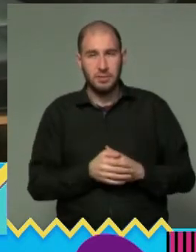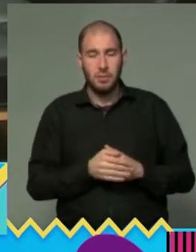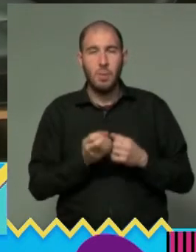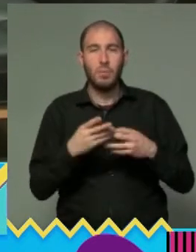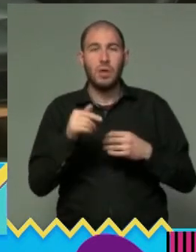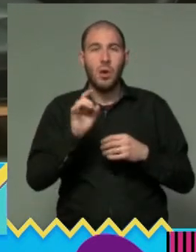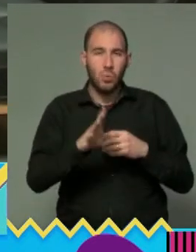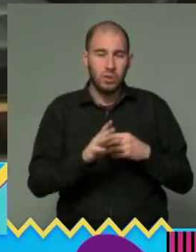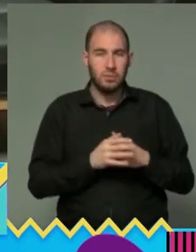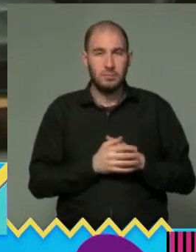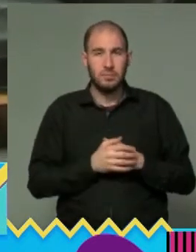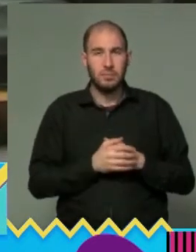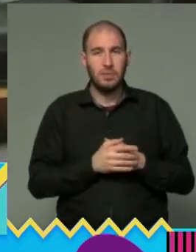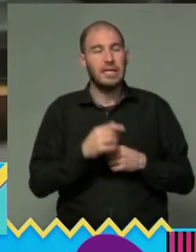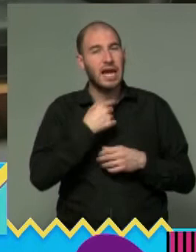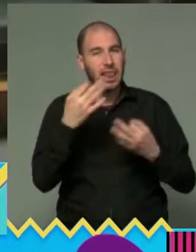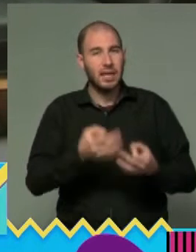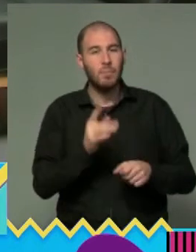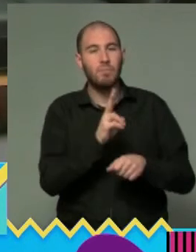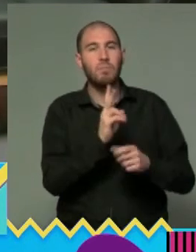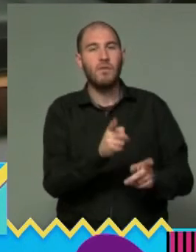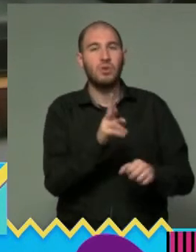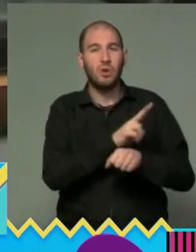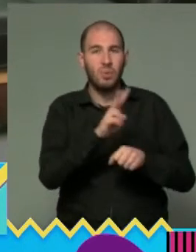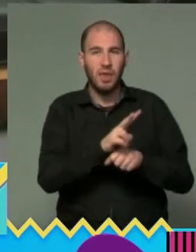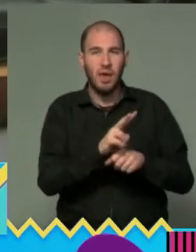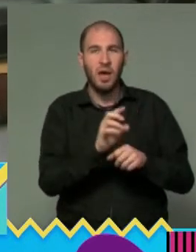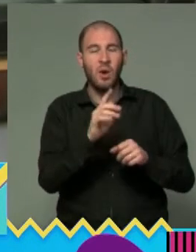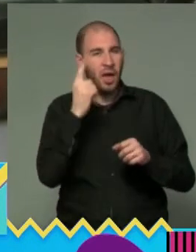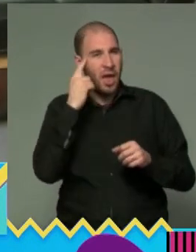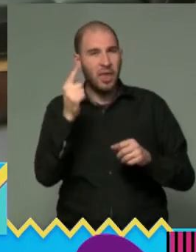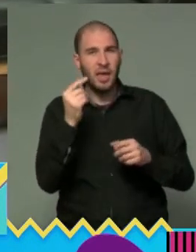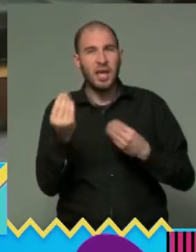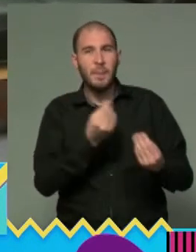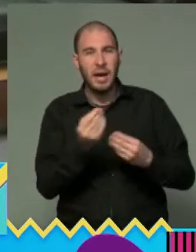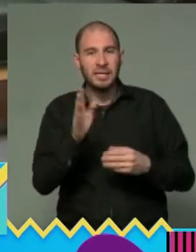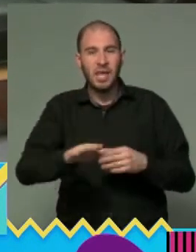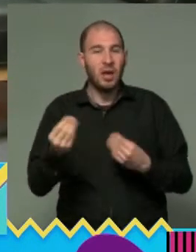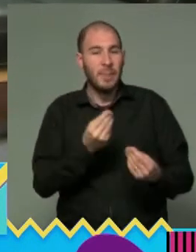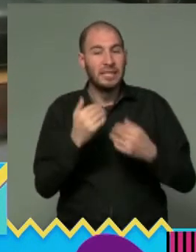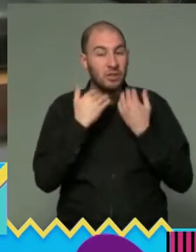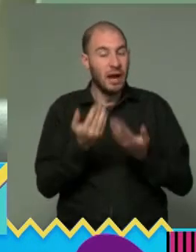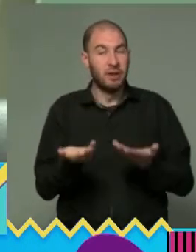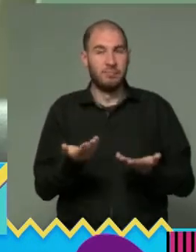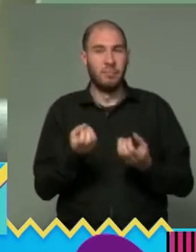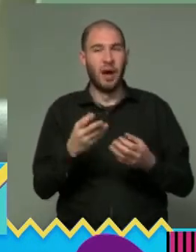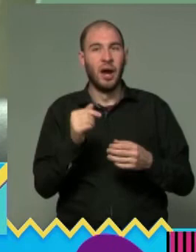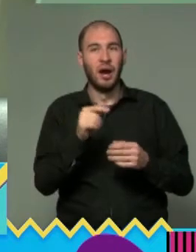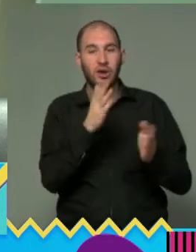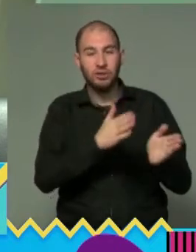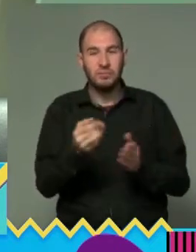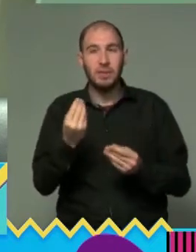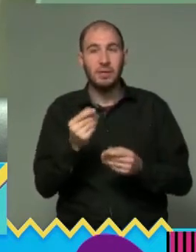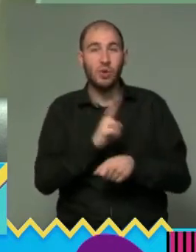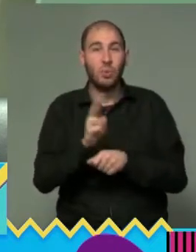quedamos tranquilos si garantizamos que a la docente la protejan y nos quedamos con la idea de que no sabemos qué pasa con el nene o con la nena. Porque lo que generó todo esto